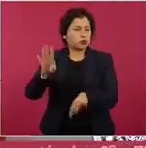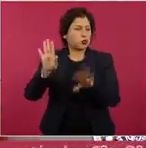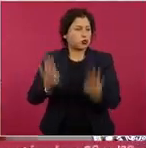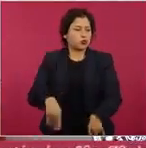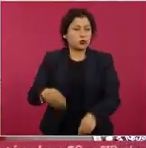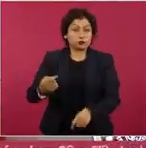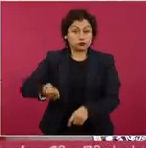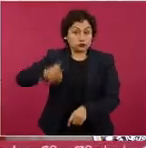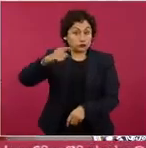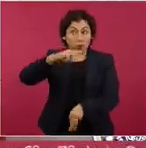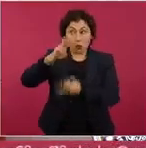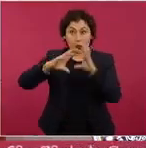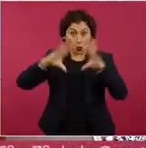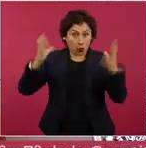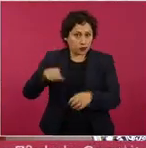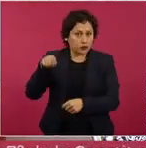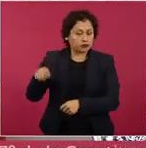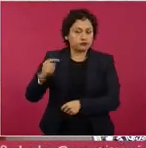con